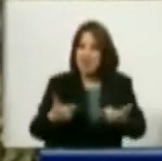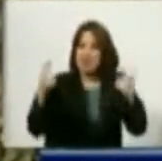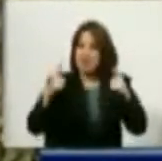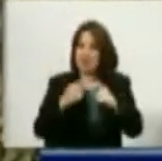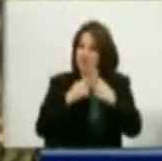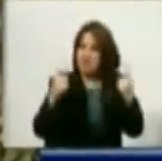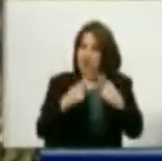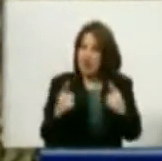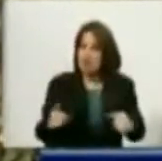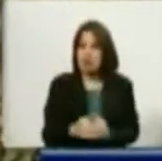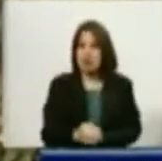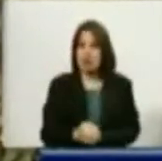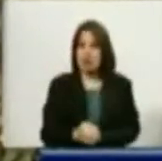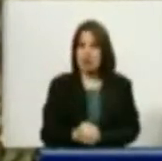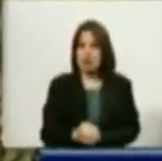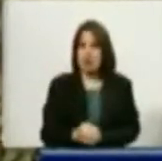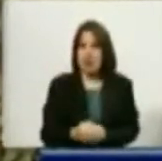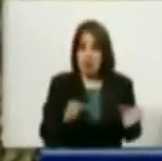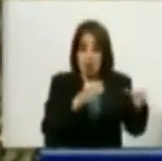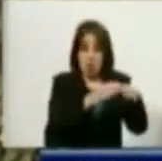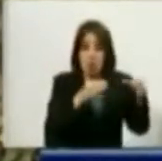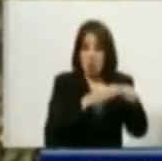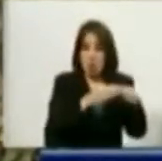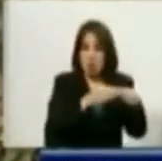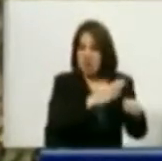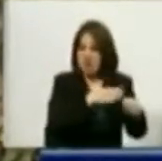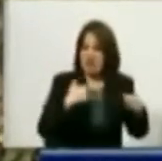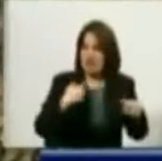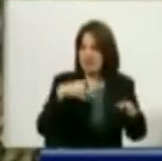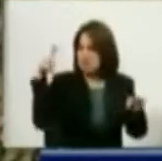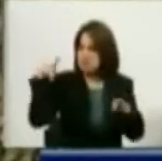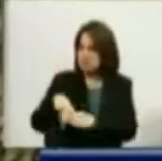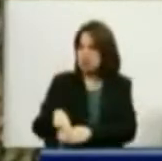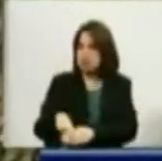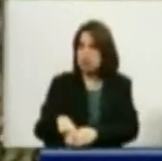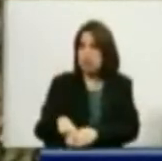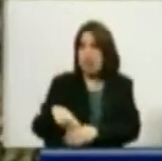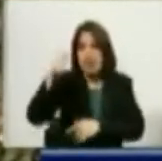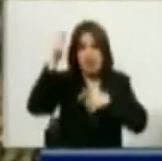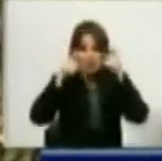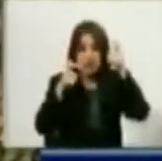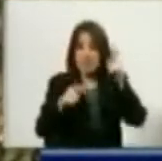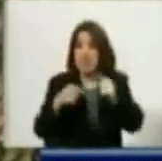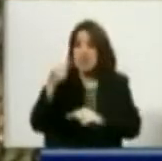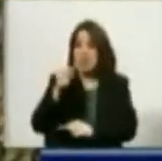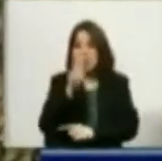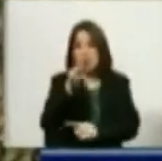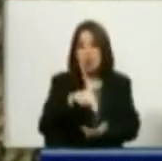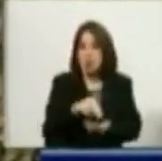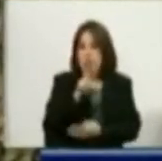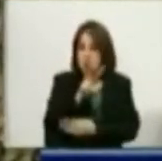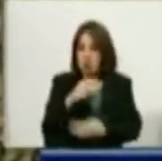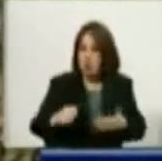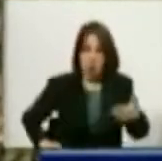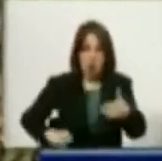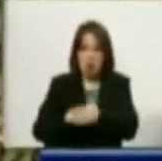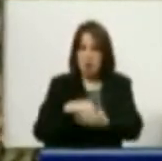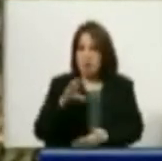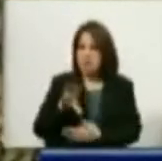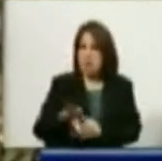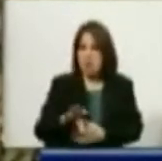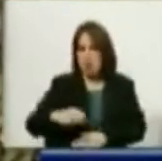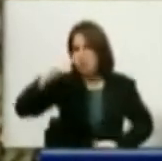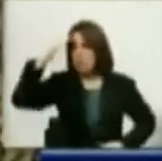buscarle hacerle daño al comandante Hugo Chávez lo tumbaron luego en el año dos y nuestra Fuerza